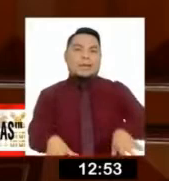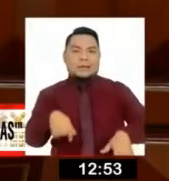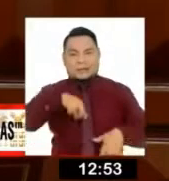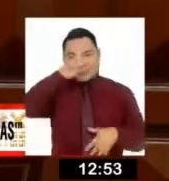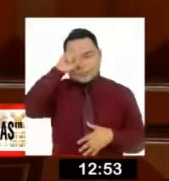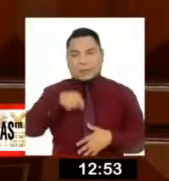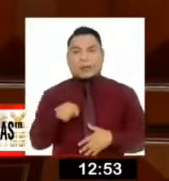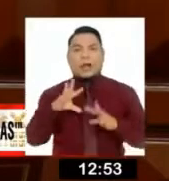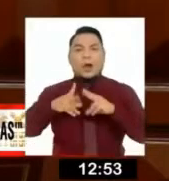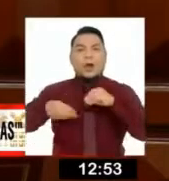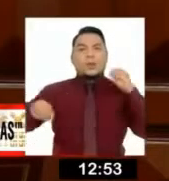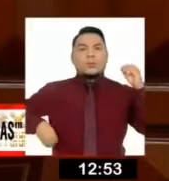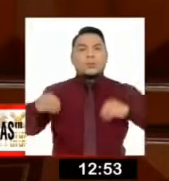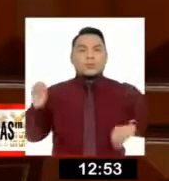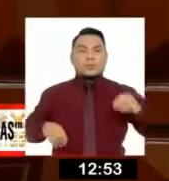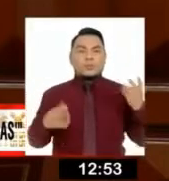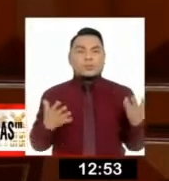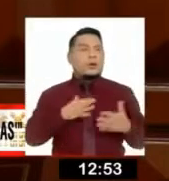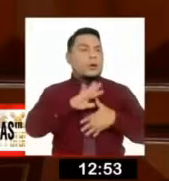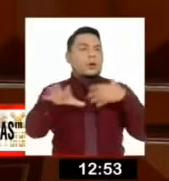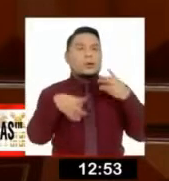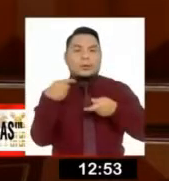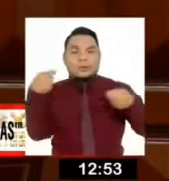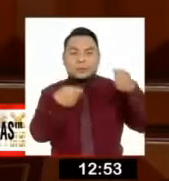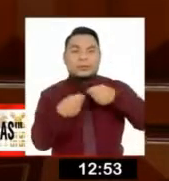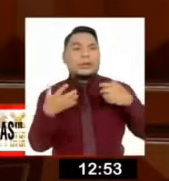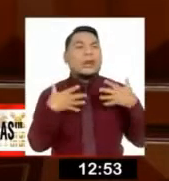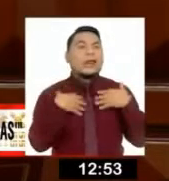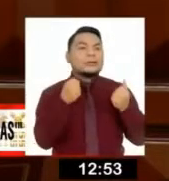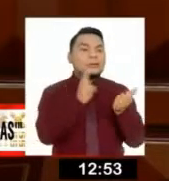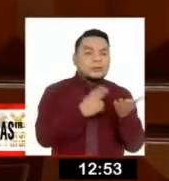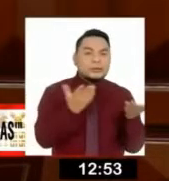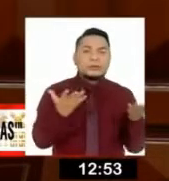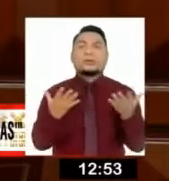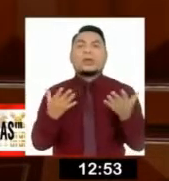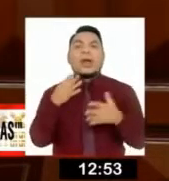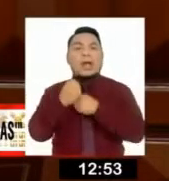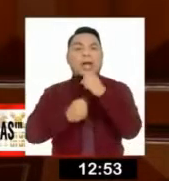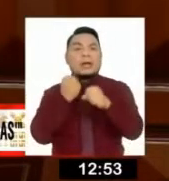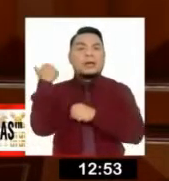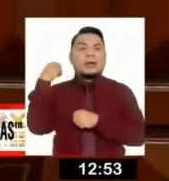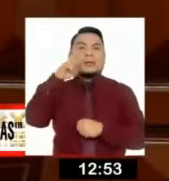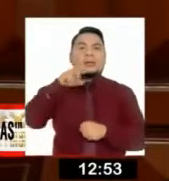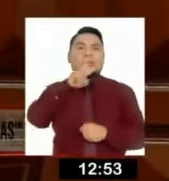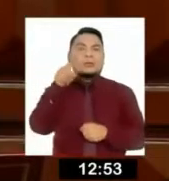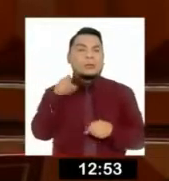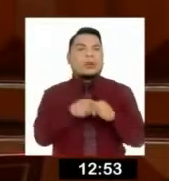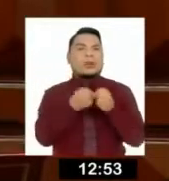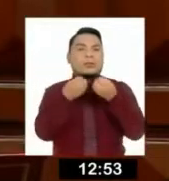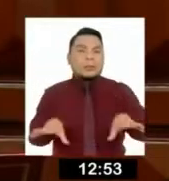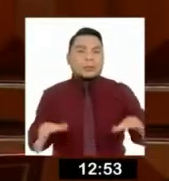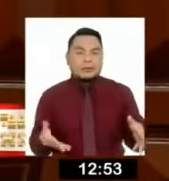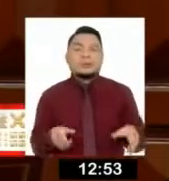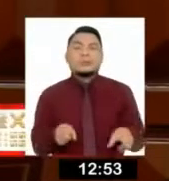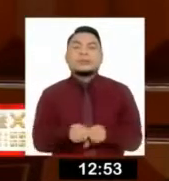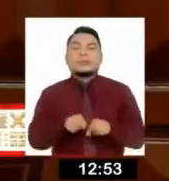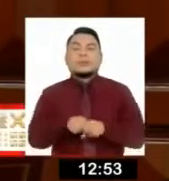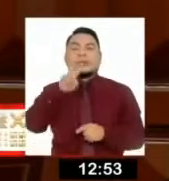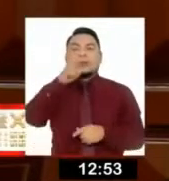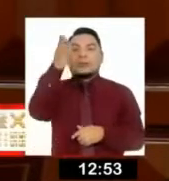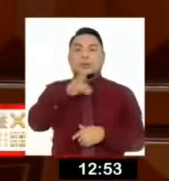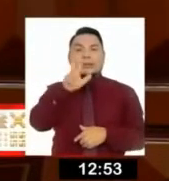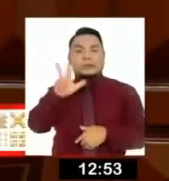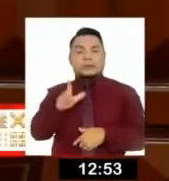decir, tanto como todo el gasto público en salud del año 2021 y 2/3 partes del